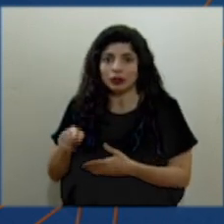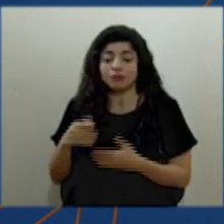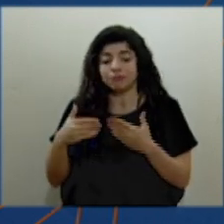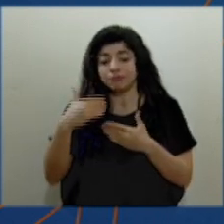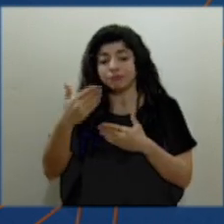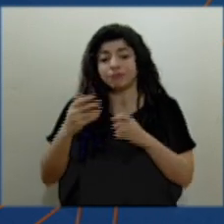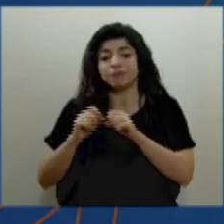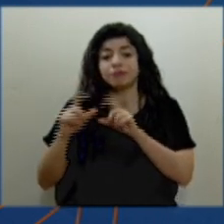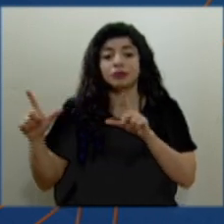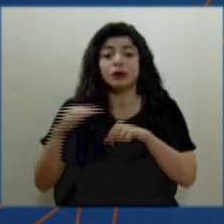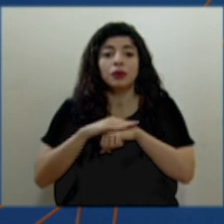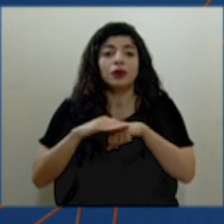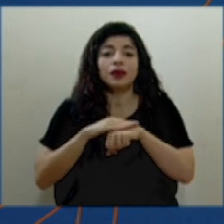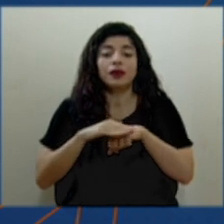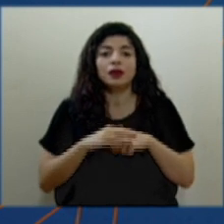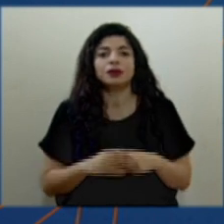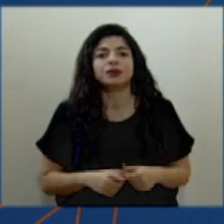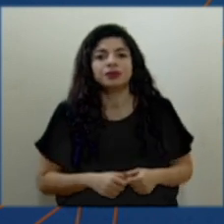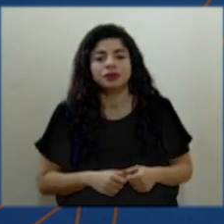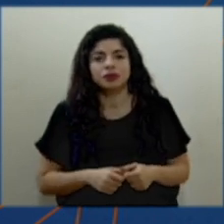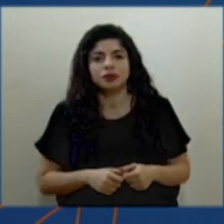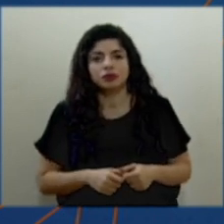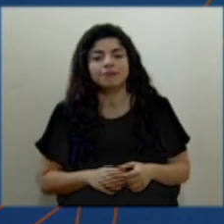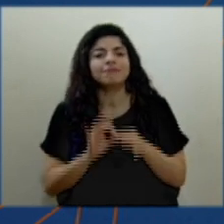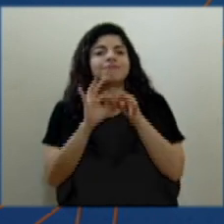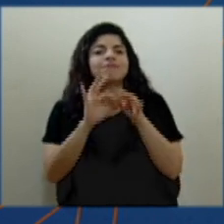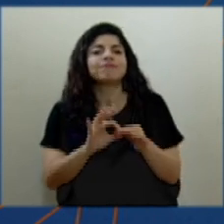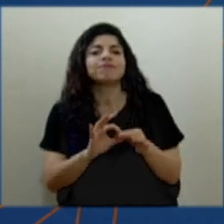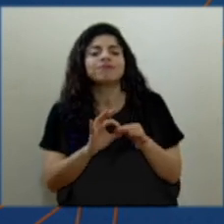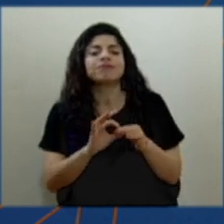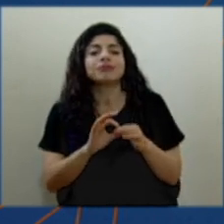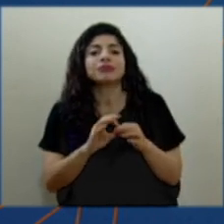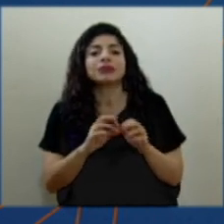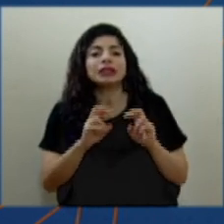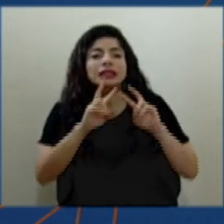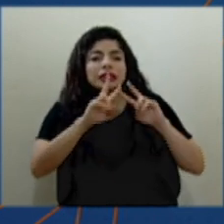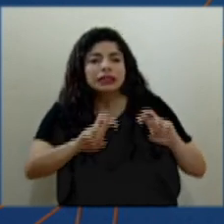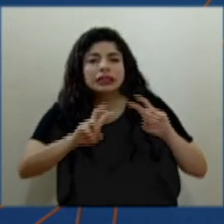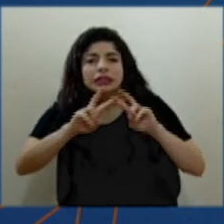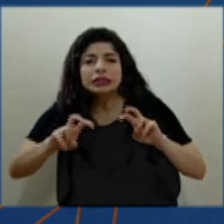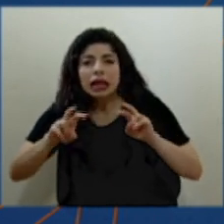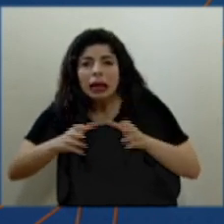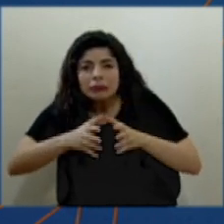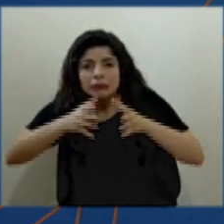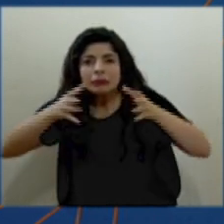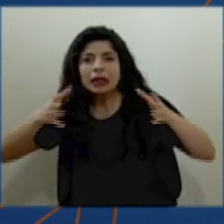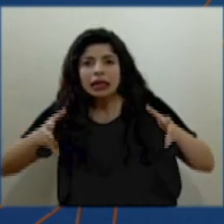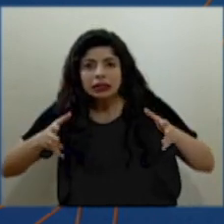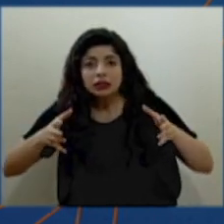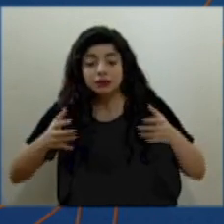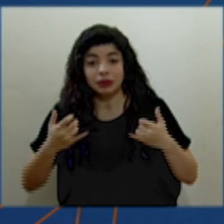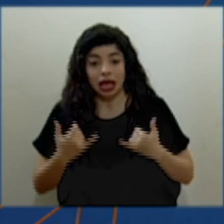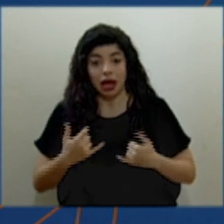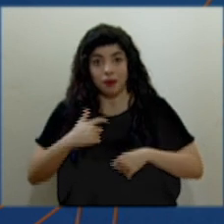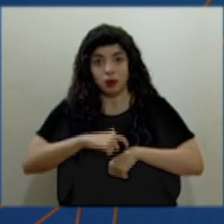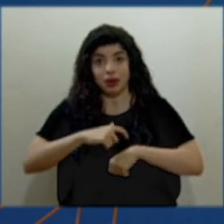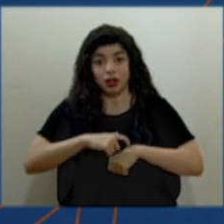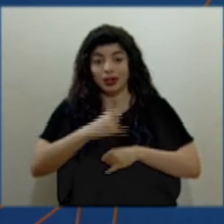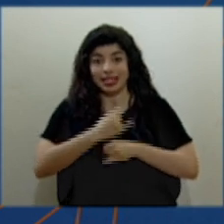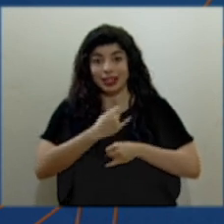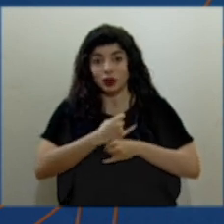Pasemos a la siguiente diapositiva, por favor. Con respecto a la ampliación de testeos, en estos momentos en la